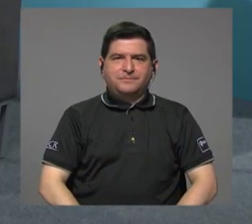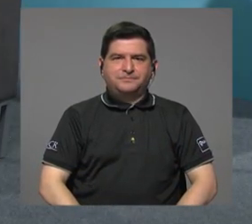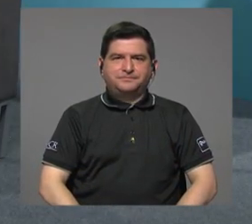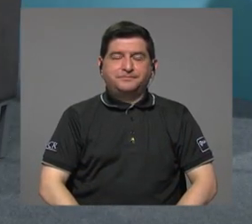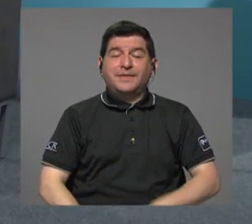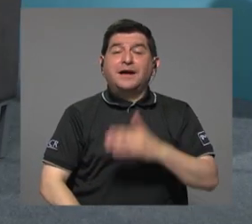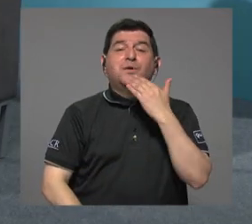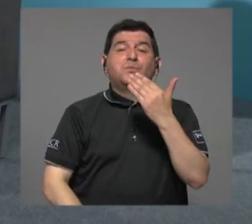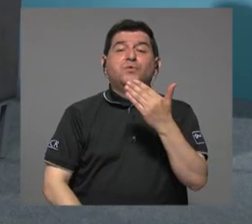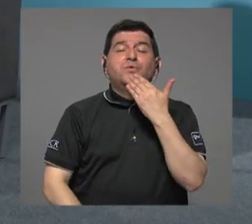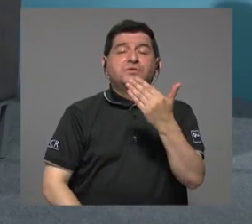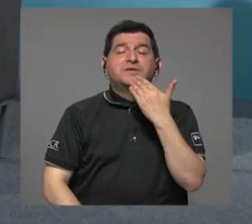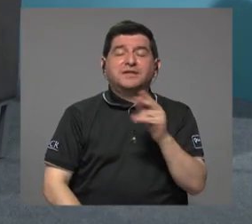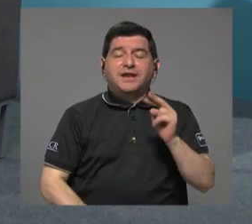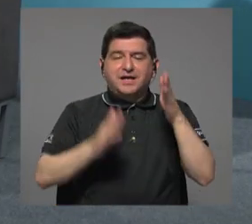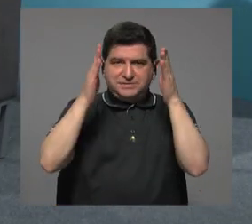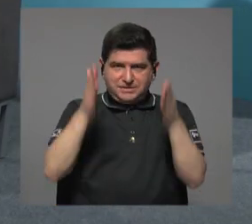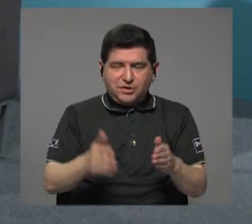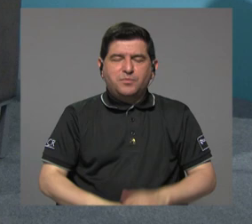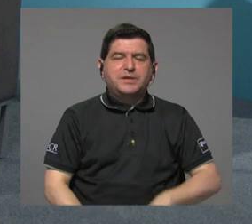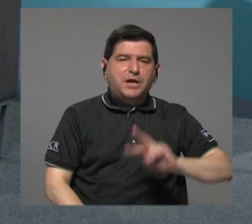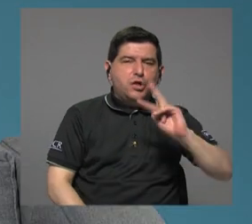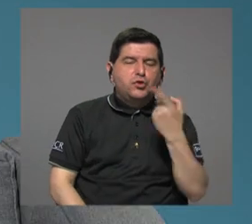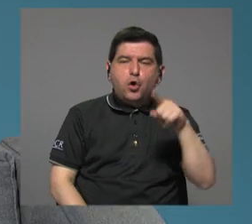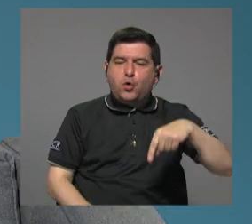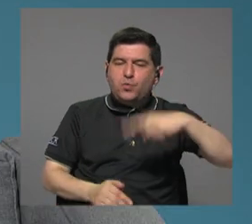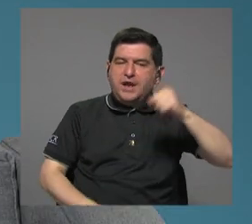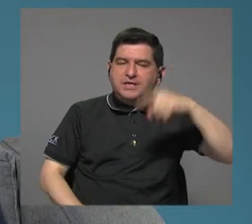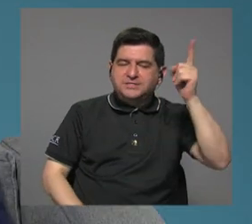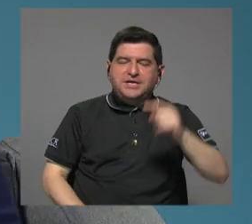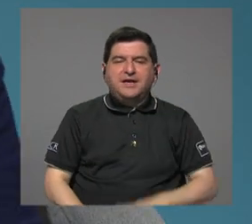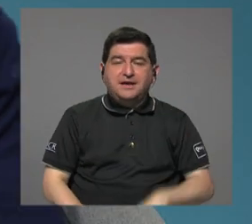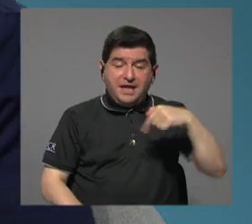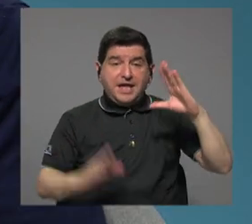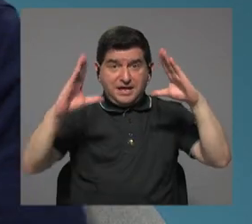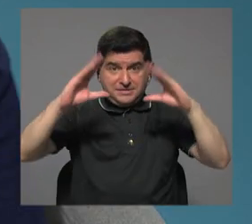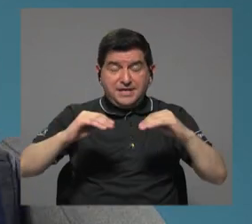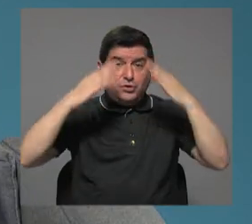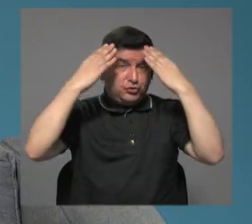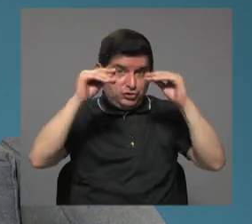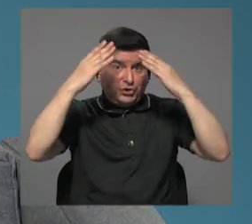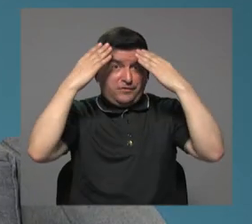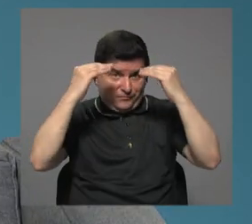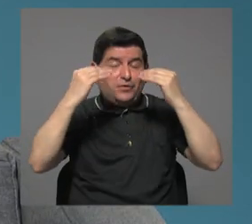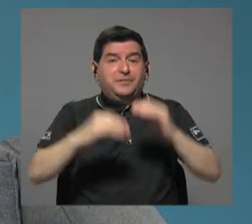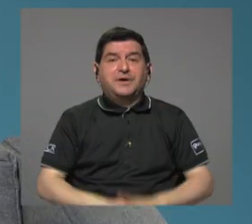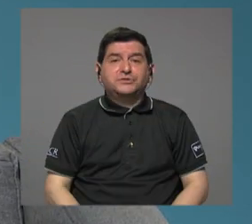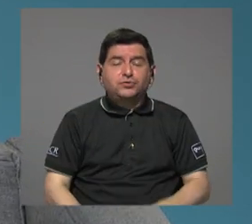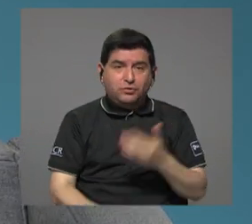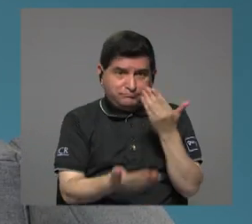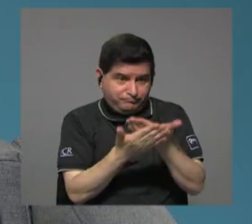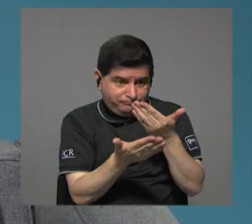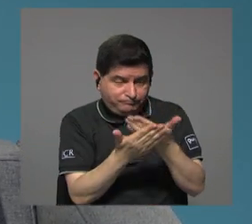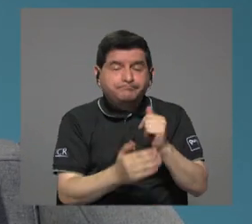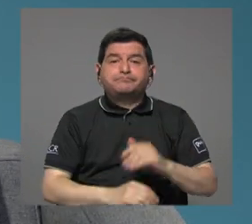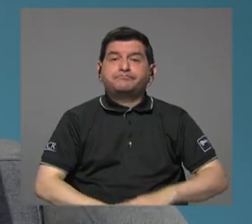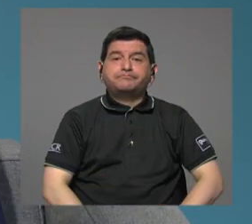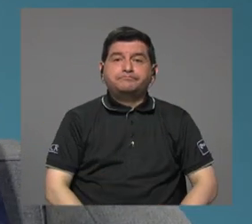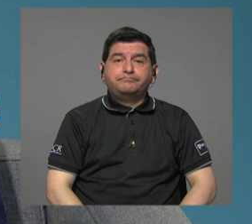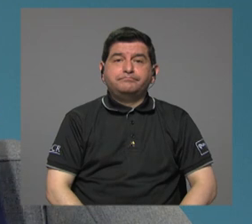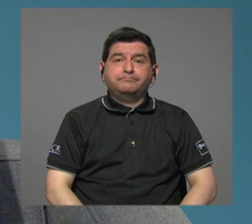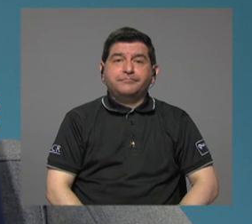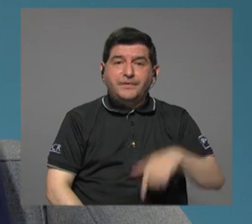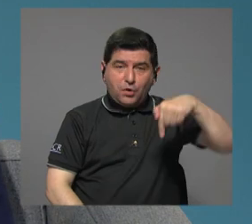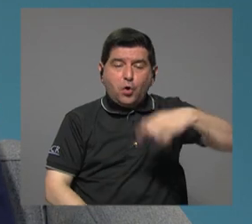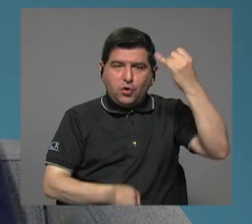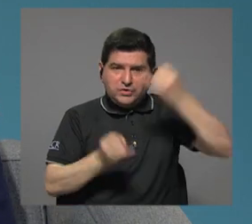gracias a nuestros compañeros de doblete por la sección de esta noche por la información que corroboraron hasta aquí